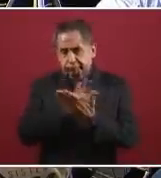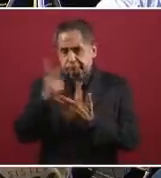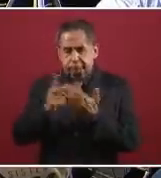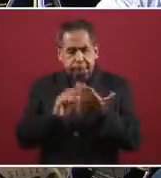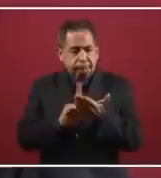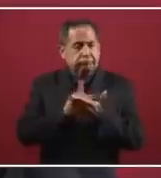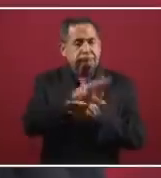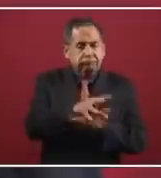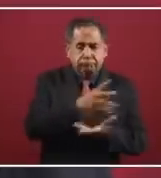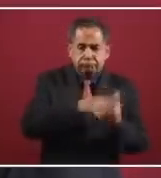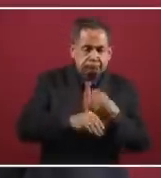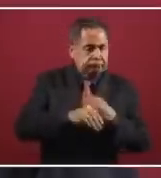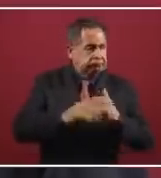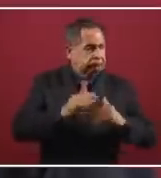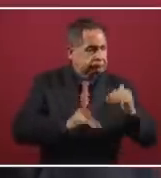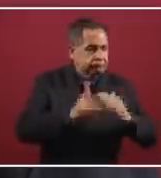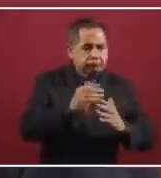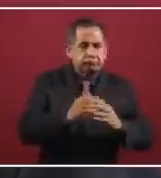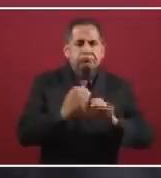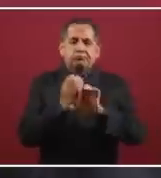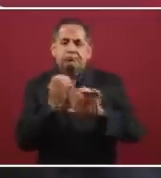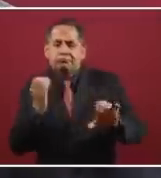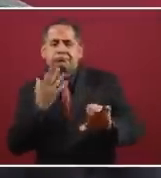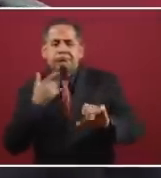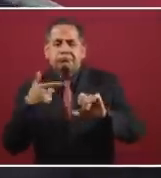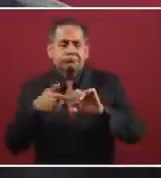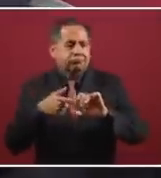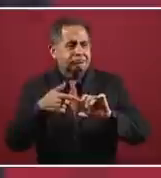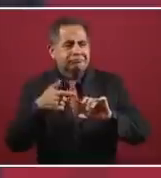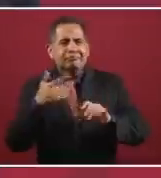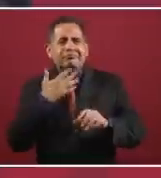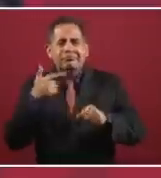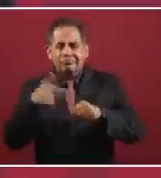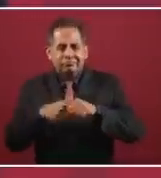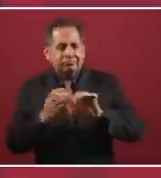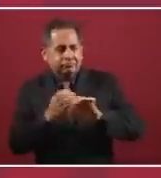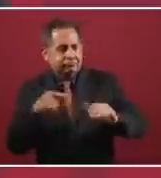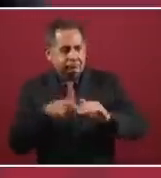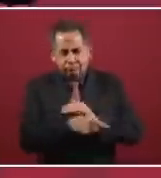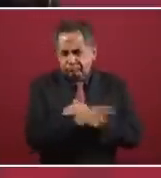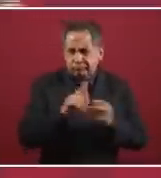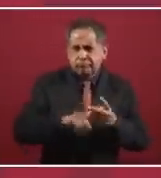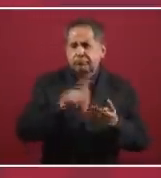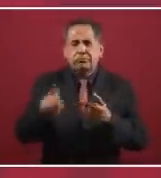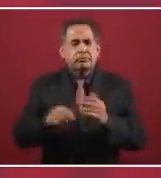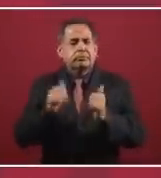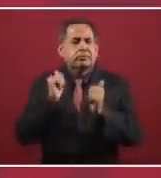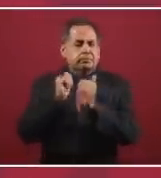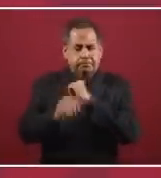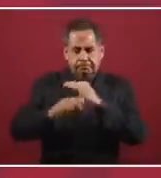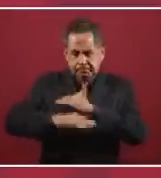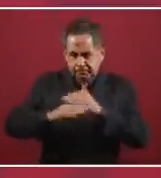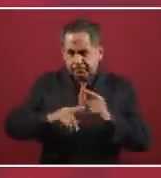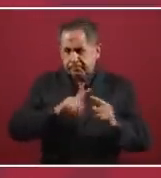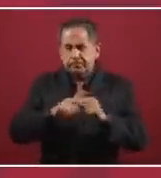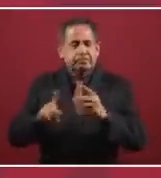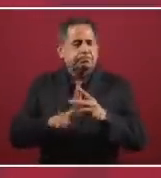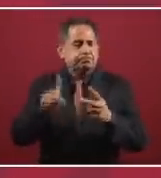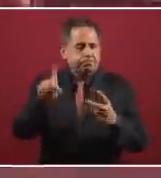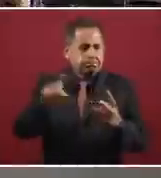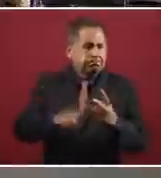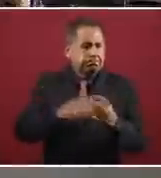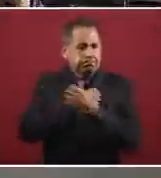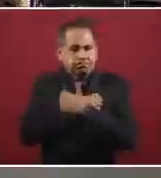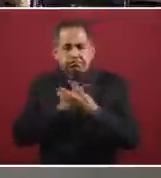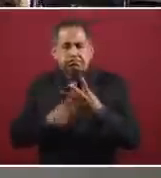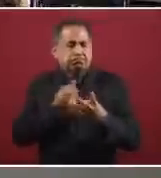de infraestructura, que no solo son gasoductos, hablaba el presidente de los hidrocarburos, hablan de las carreteras, el agua, la educación,